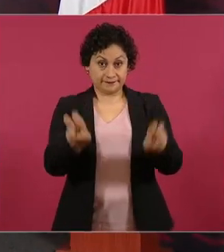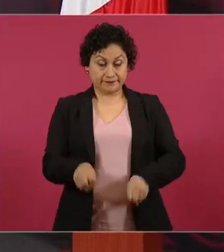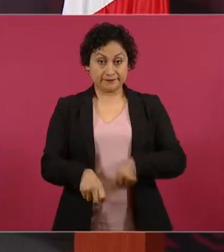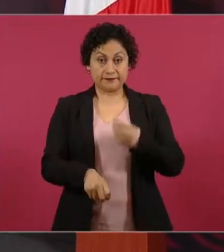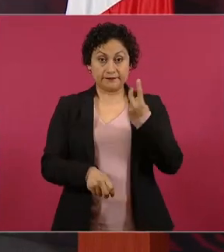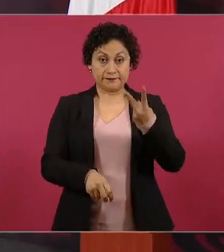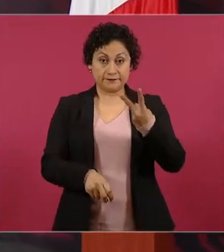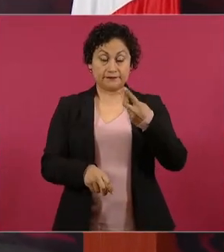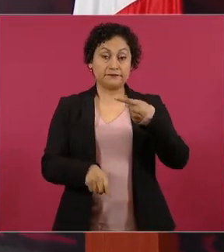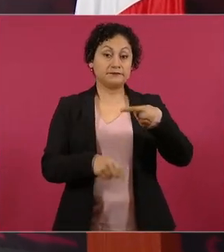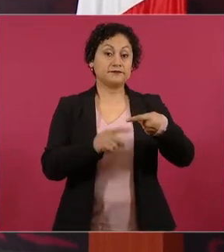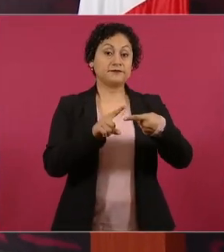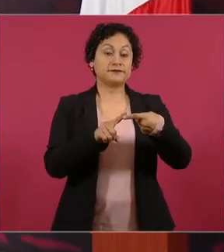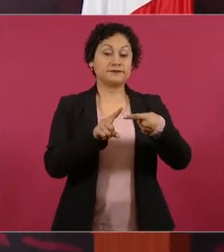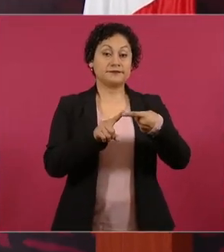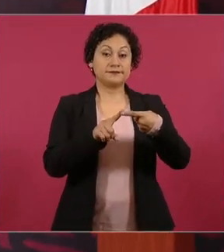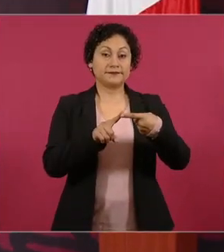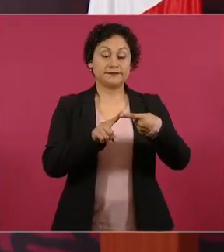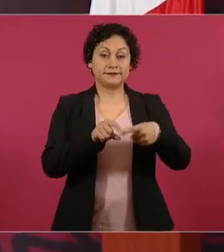Primero,